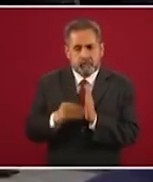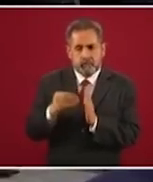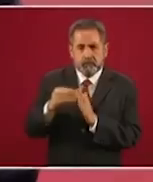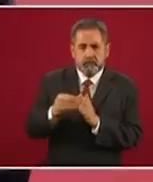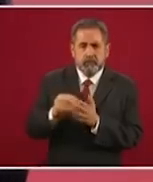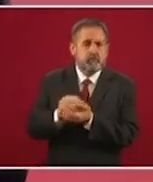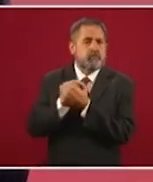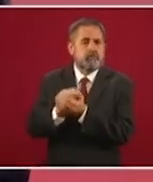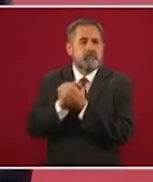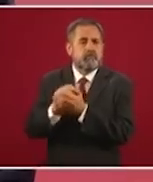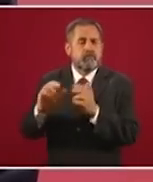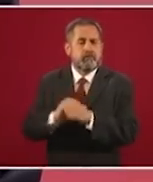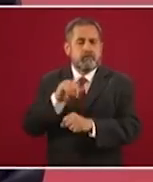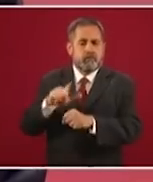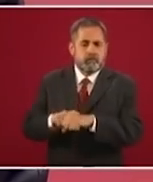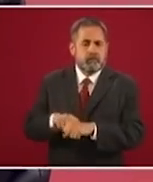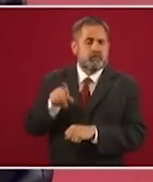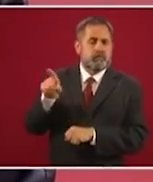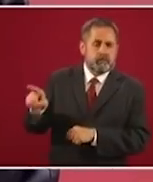a la lotería.